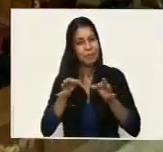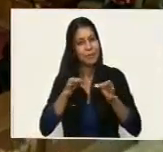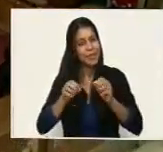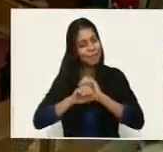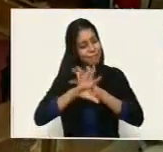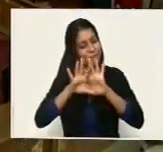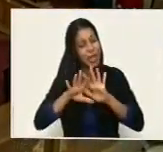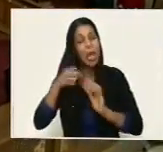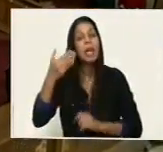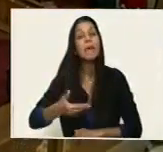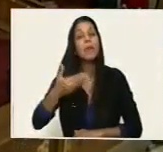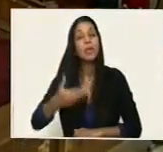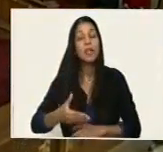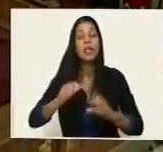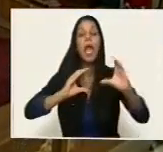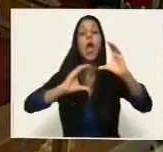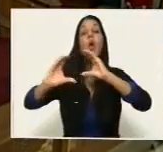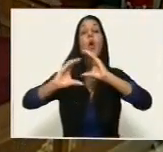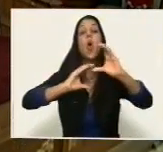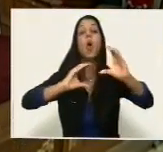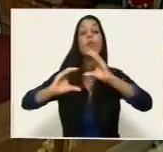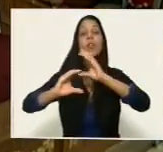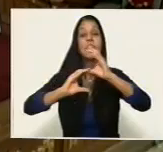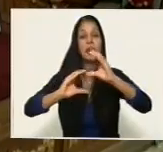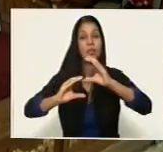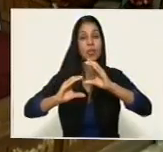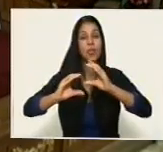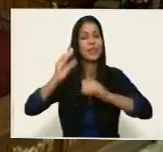de la comunicación en esta batalla.